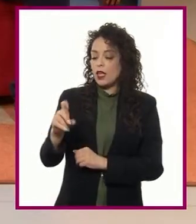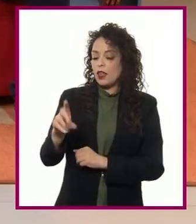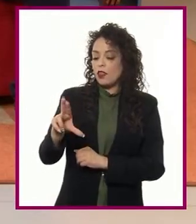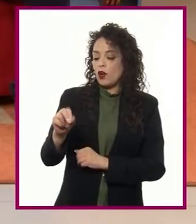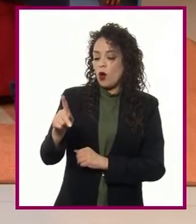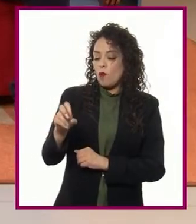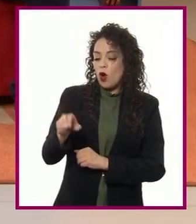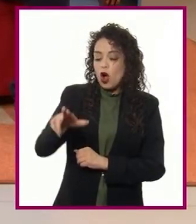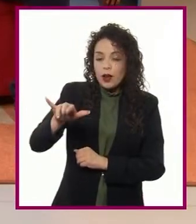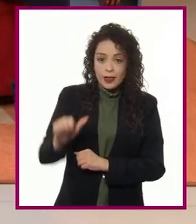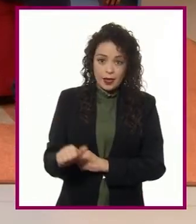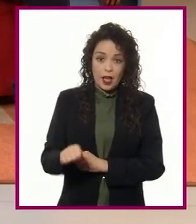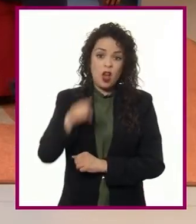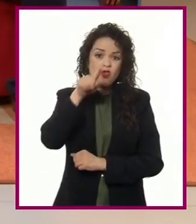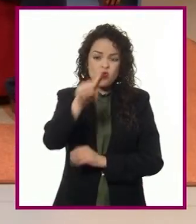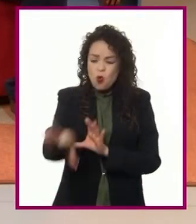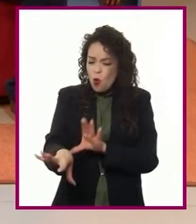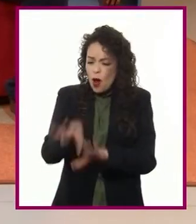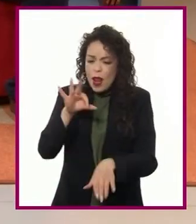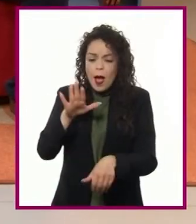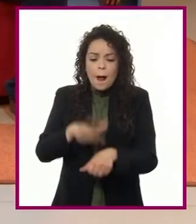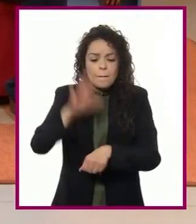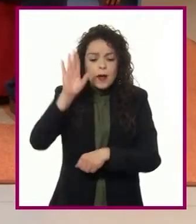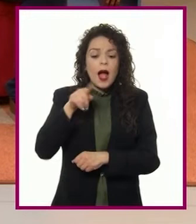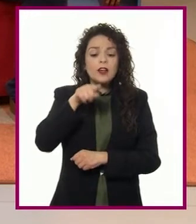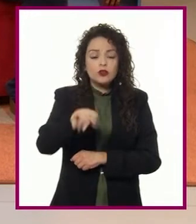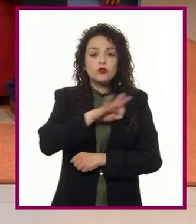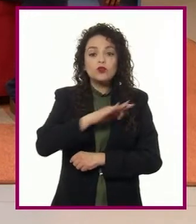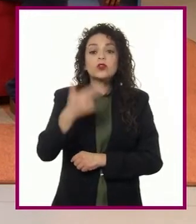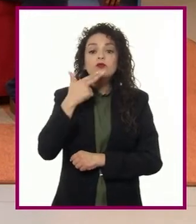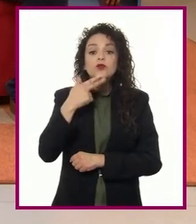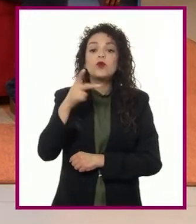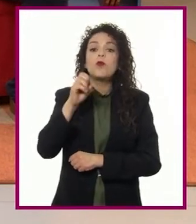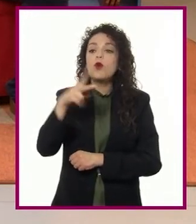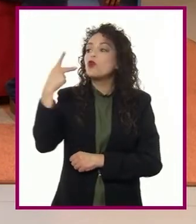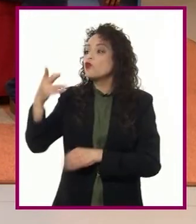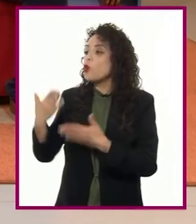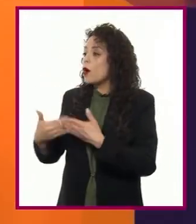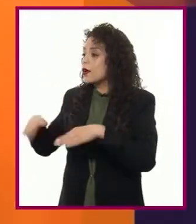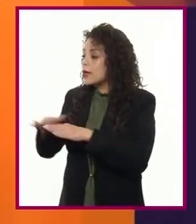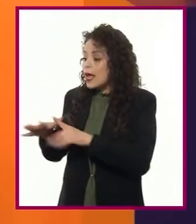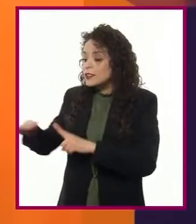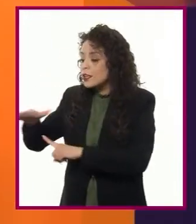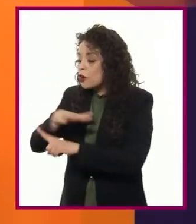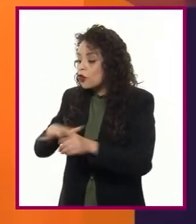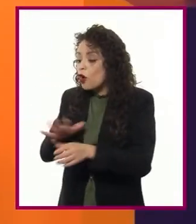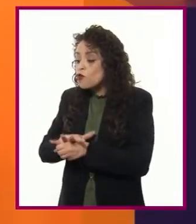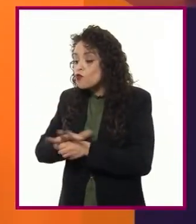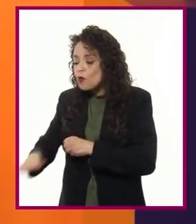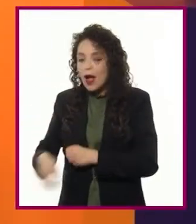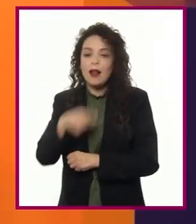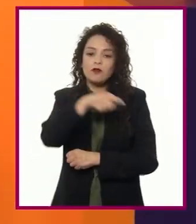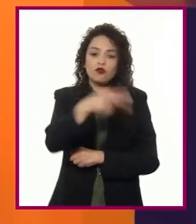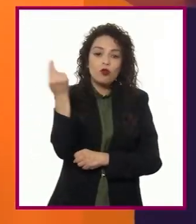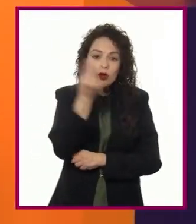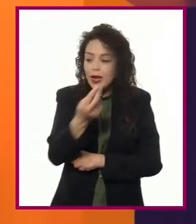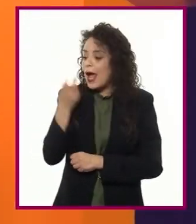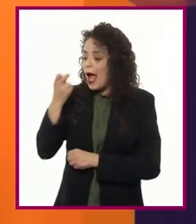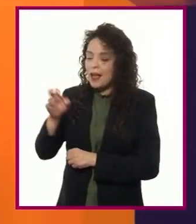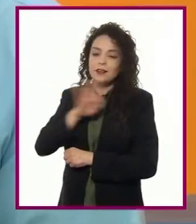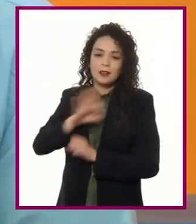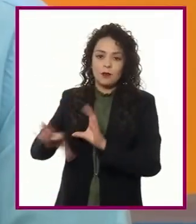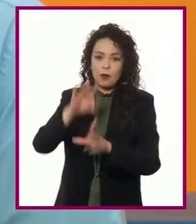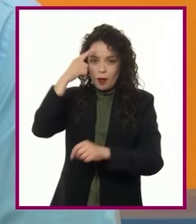Elijan la que más se adapte al contexto en el que viven y a sus necesidades. Les sugiero realizar lo